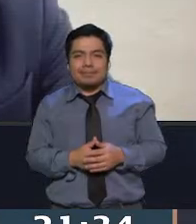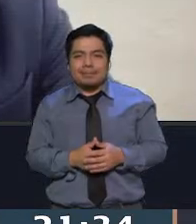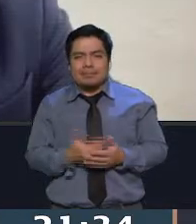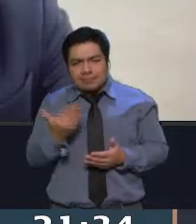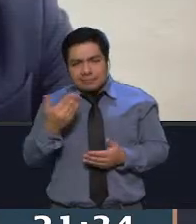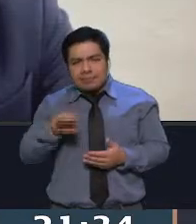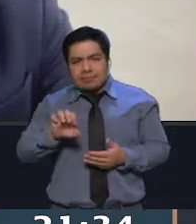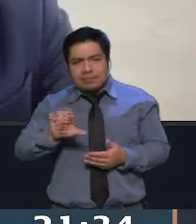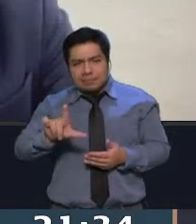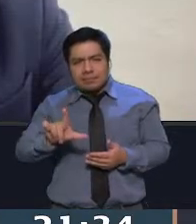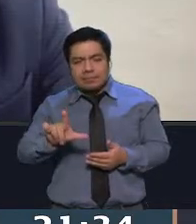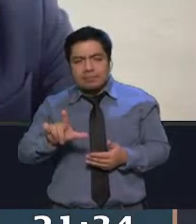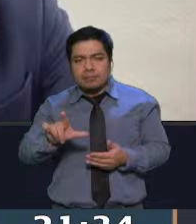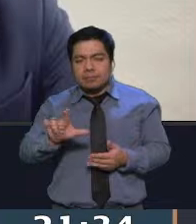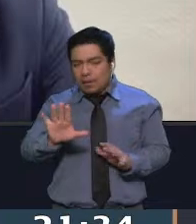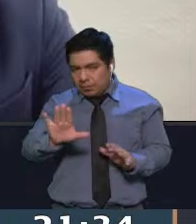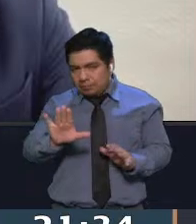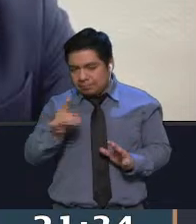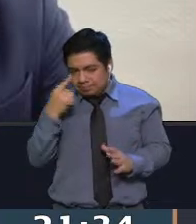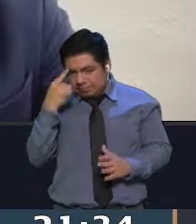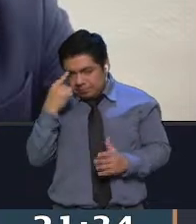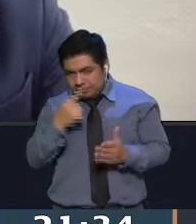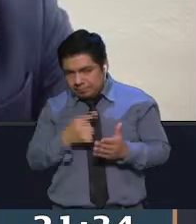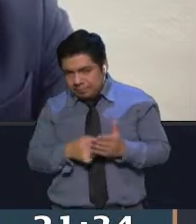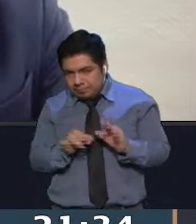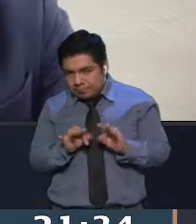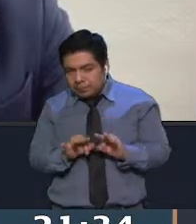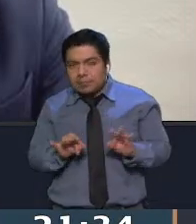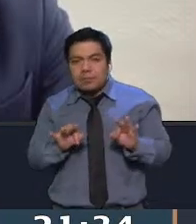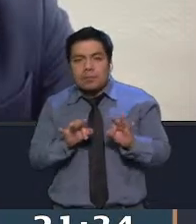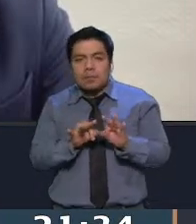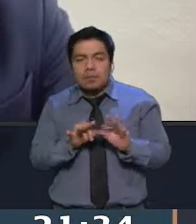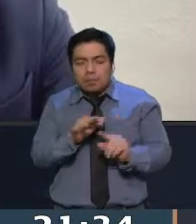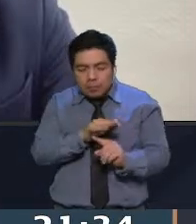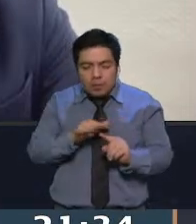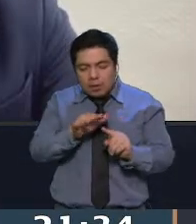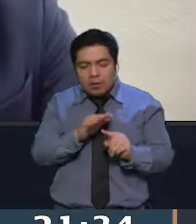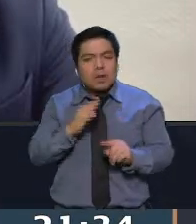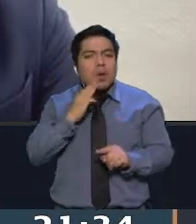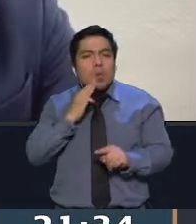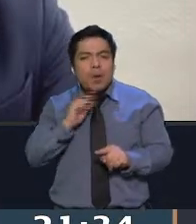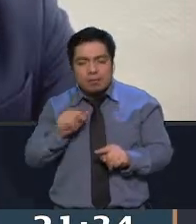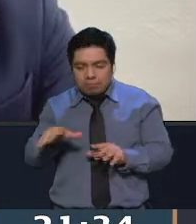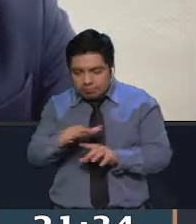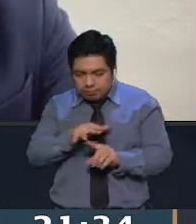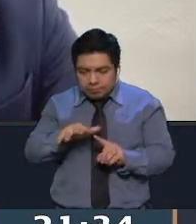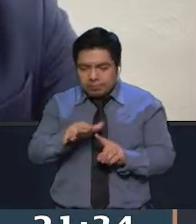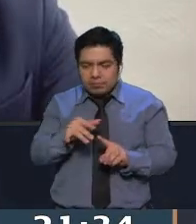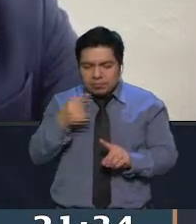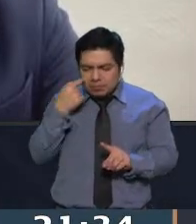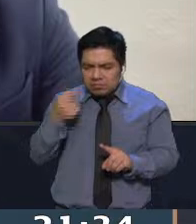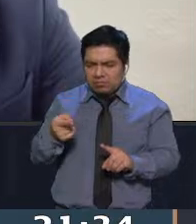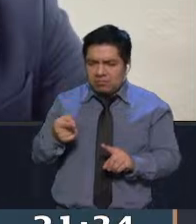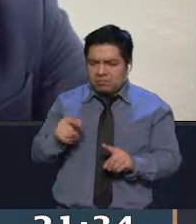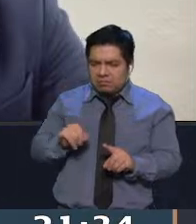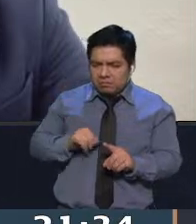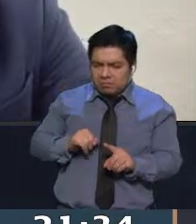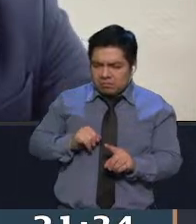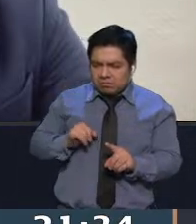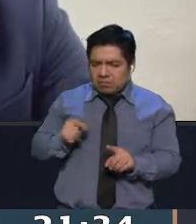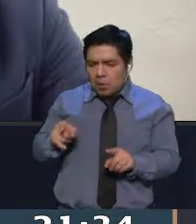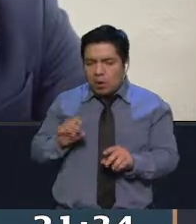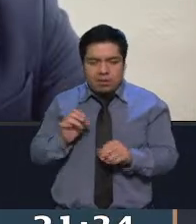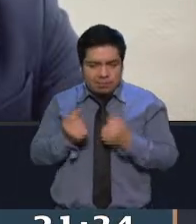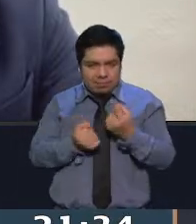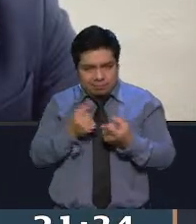Miguel, creo que lo importante aquí es el contenido, que lo importante es el mensaje, pero también me parece bastante curioso que el mensajero, uno de los